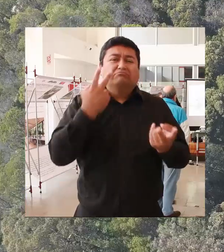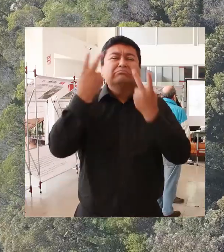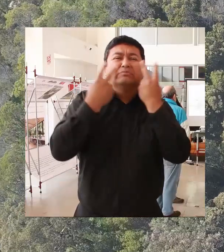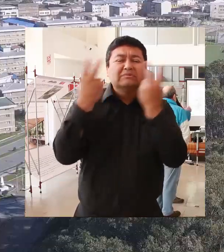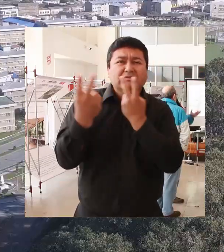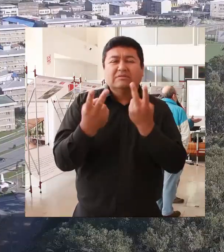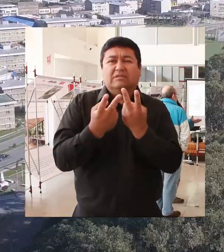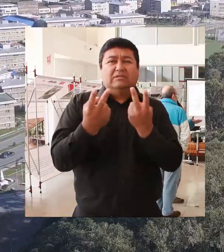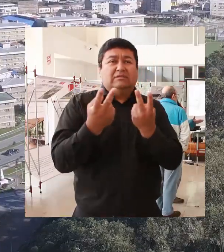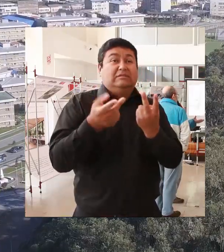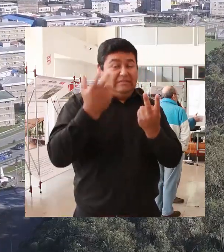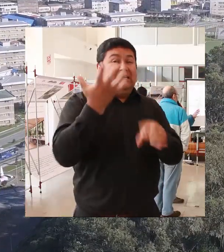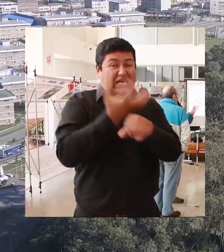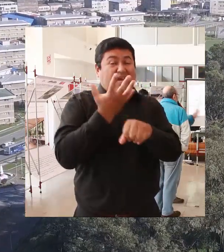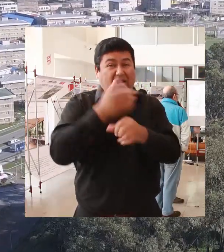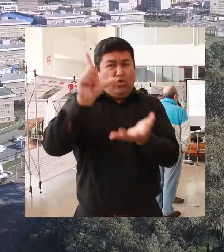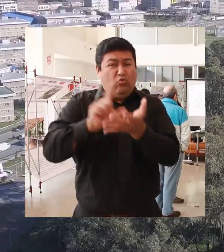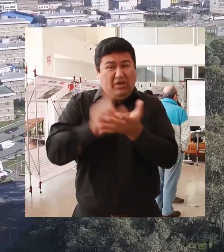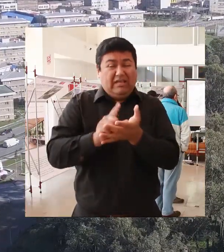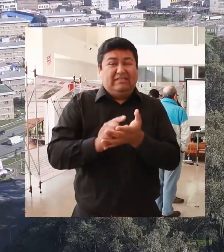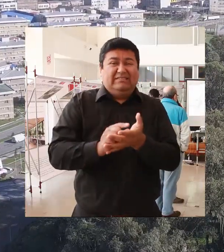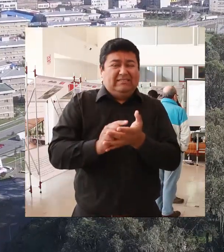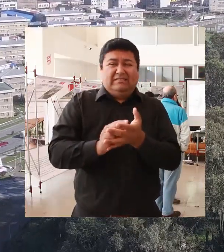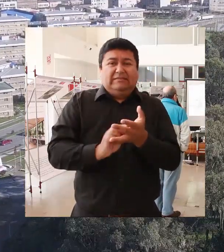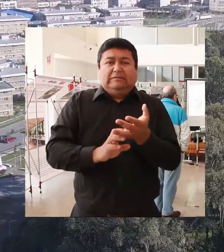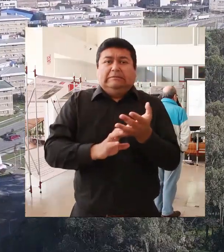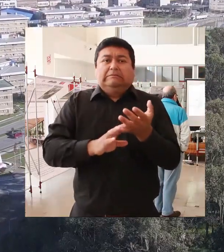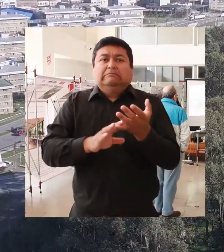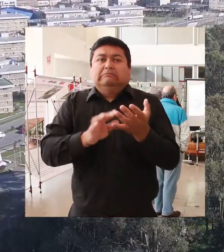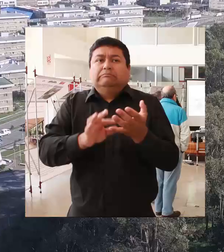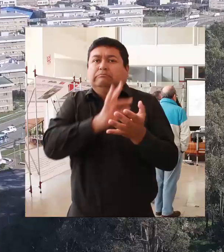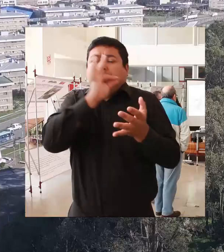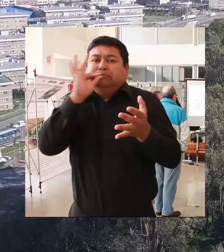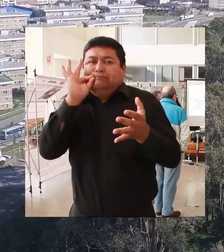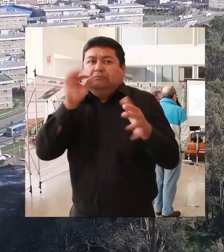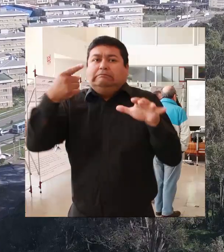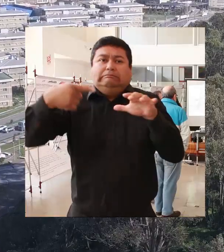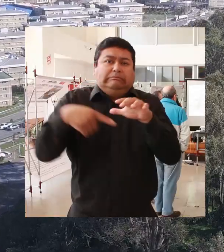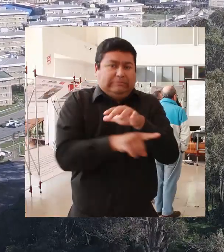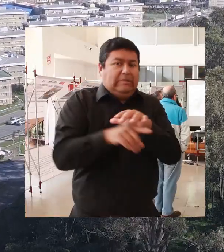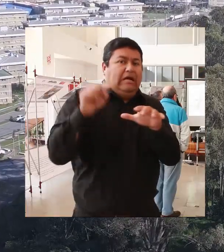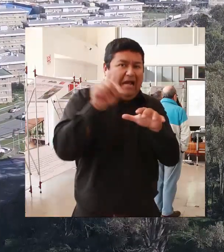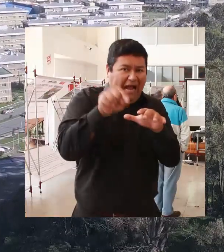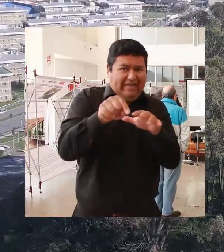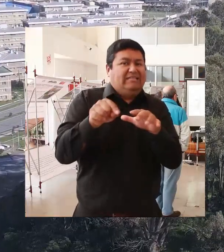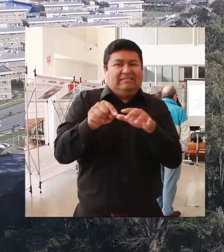que sí existieron lugares clandestinos y donde se violaron los derechos